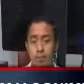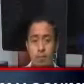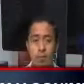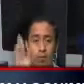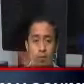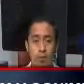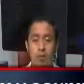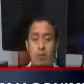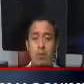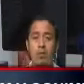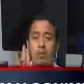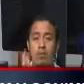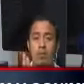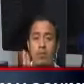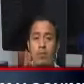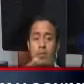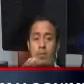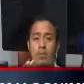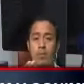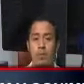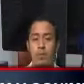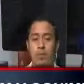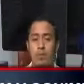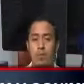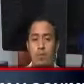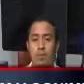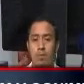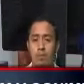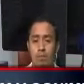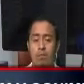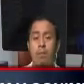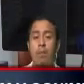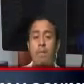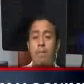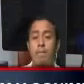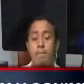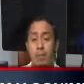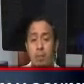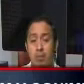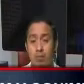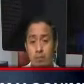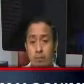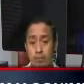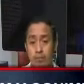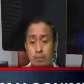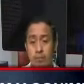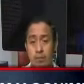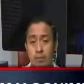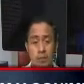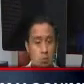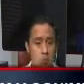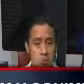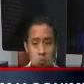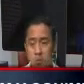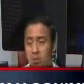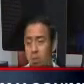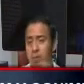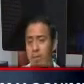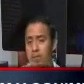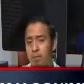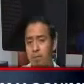Universidad Hispanoamericana WISPAN ha incumplido lo siguiente. Uno, la Junta Directiva se encuentra acéfala desde